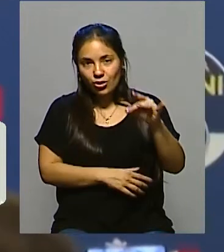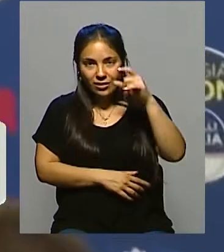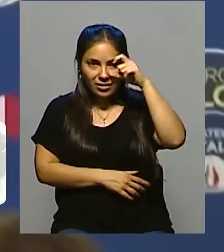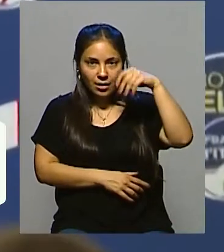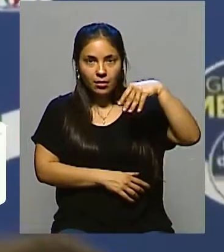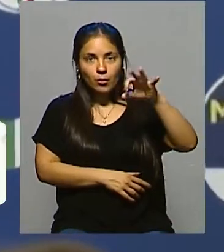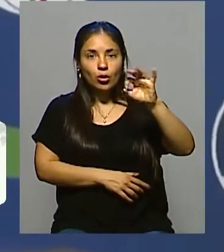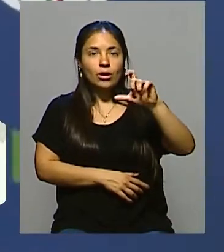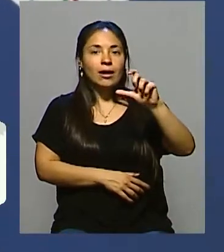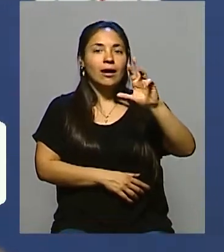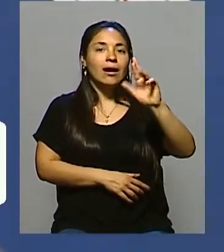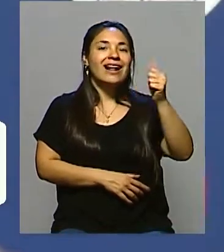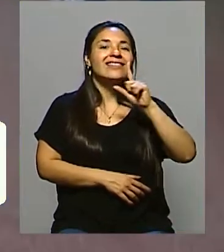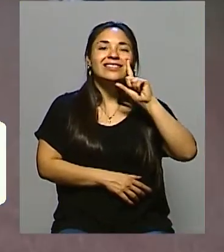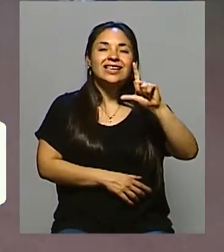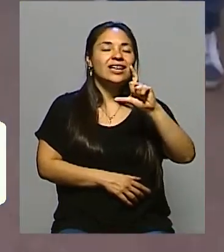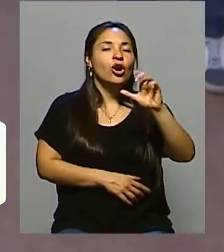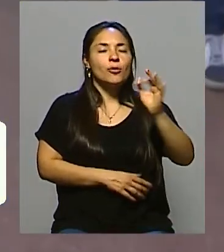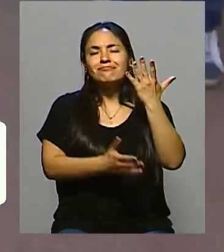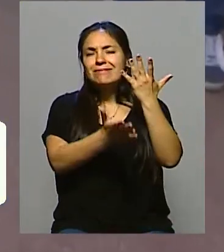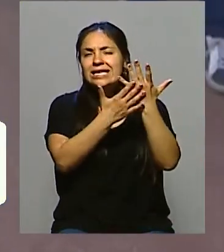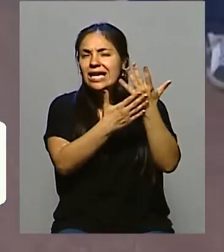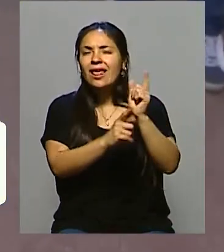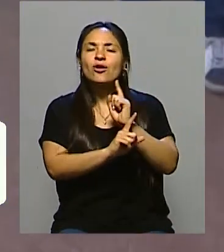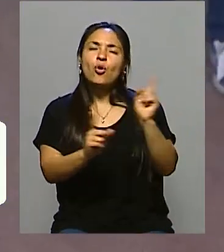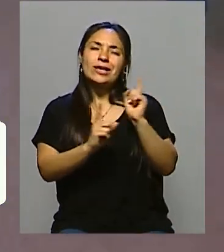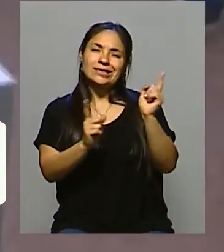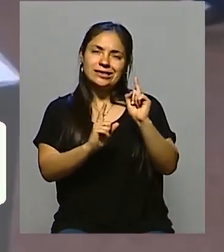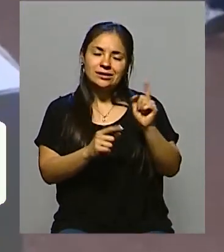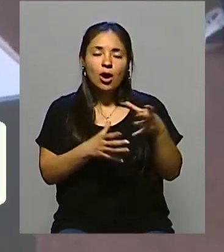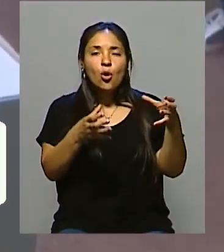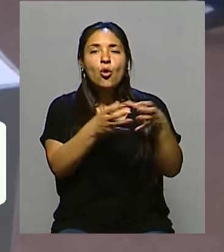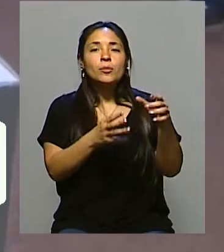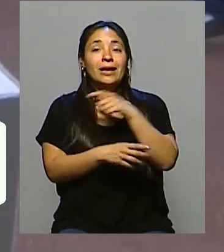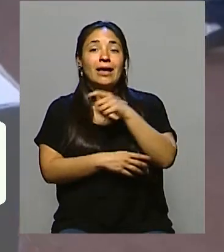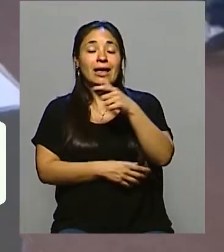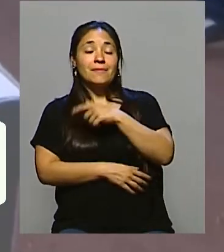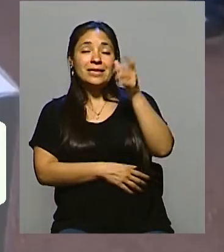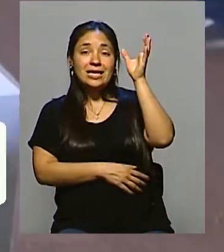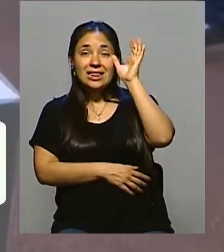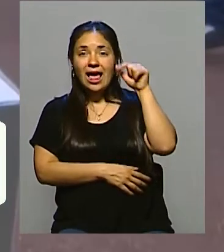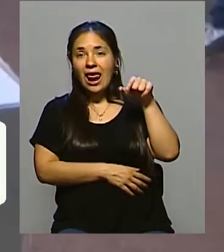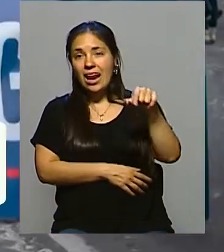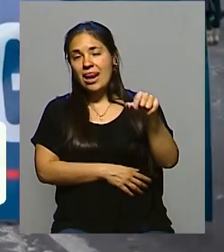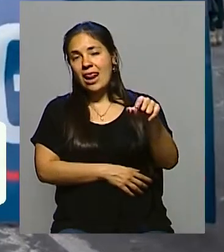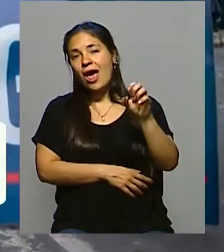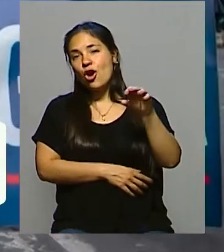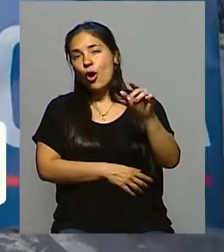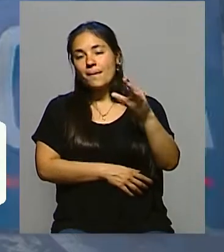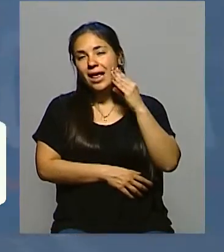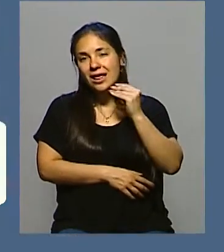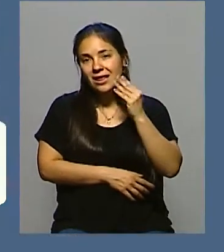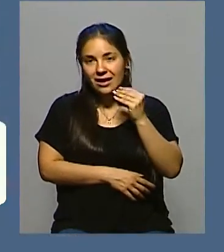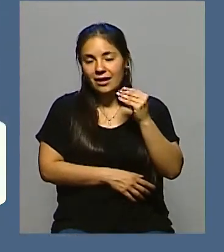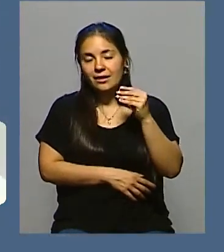vieja izquierda. Es un partido que todo en Italia ahora llamamos de radical chic. Tendría que ser